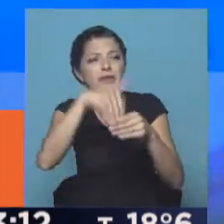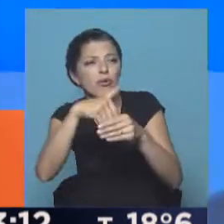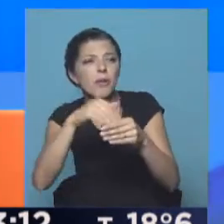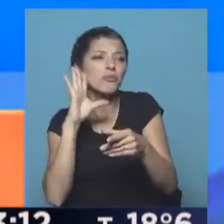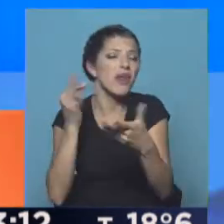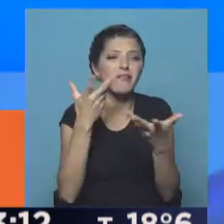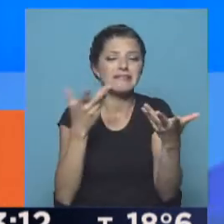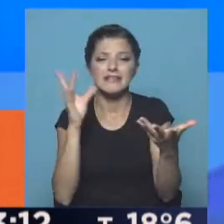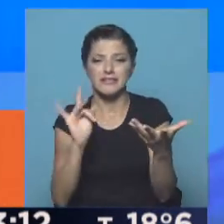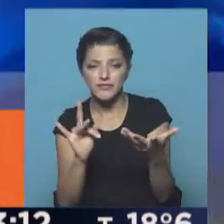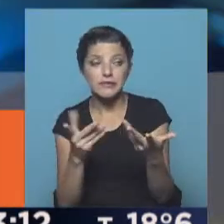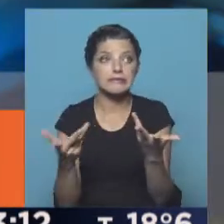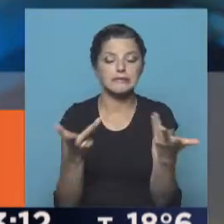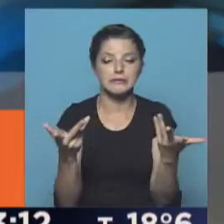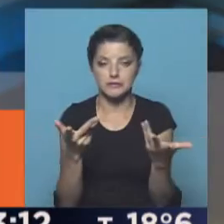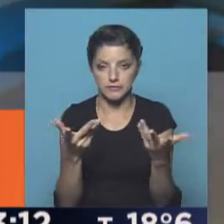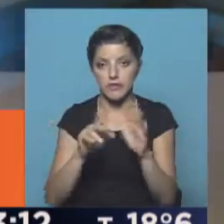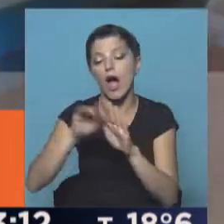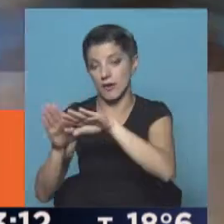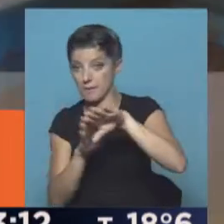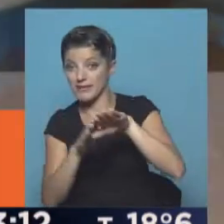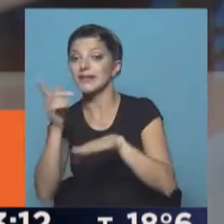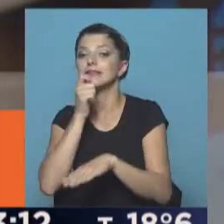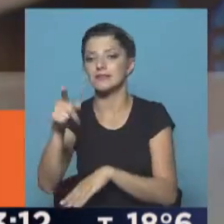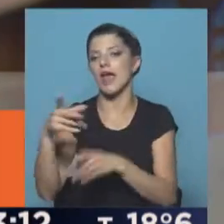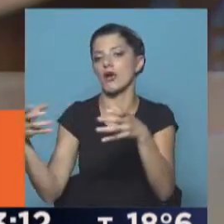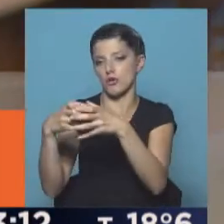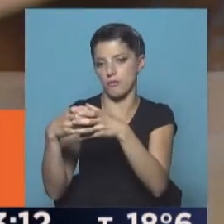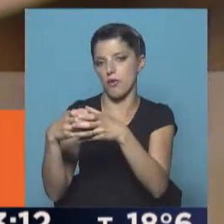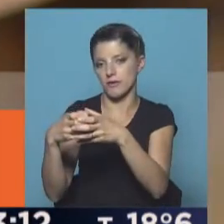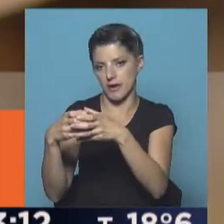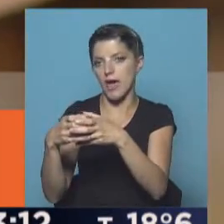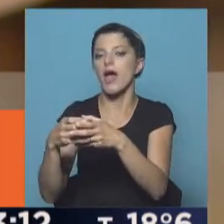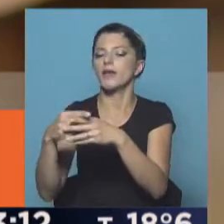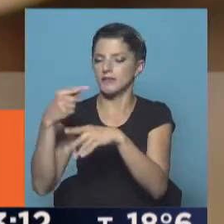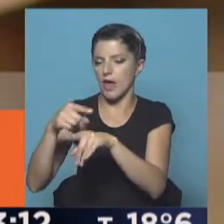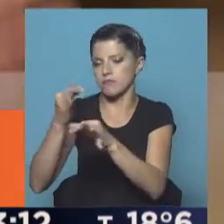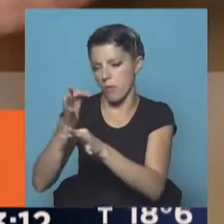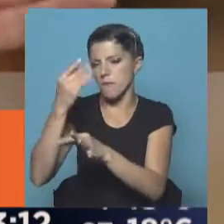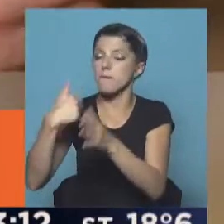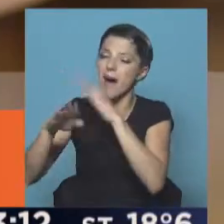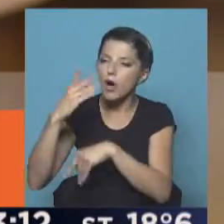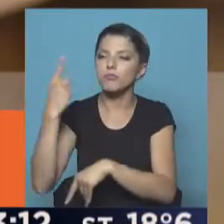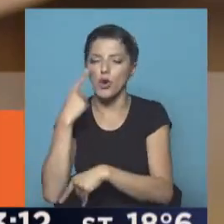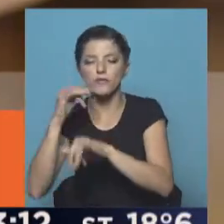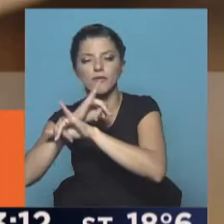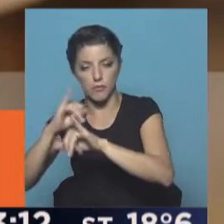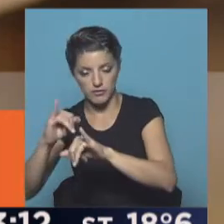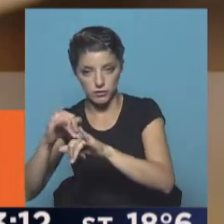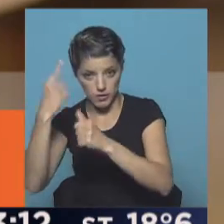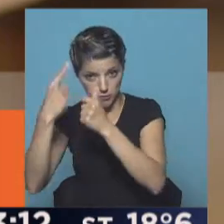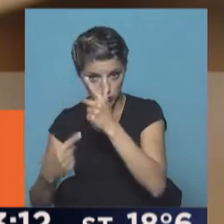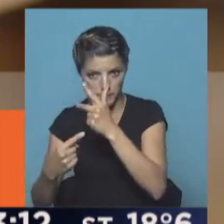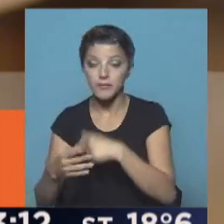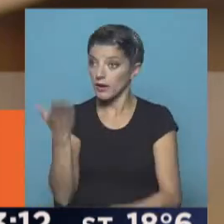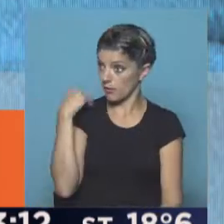modo un poquito insensible, y por otro lado lo que se supone que es la élite, pensándolo un poquito más seriamente. Acabamos de ver un representante